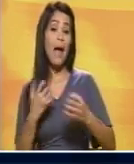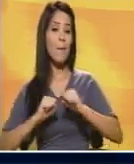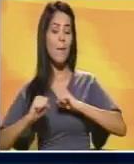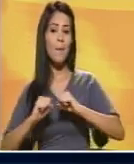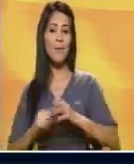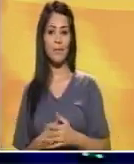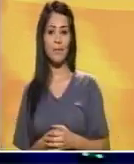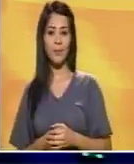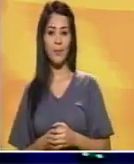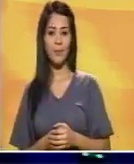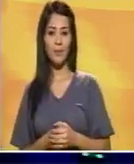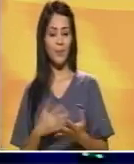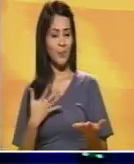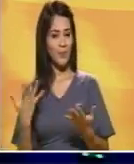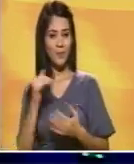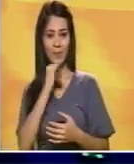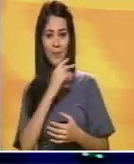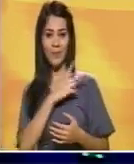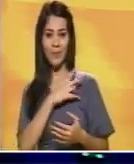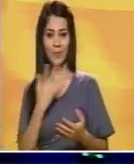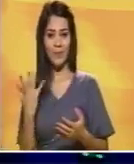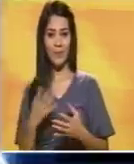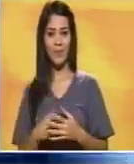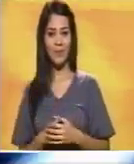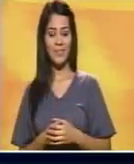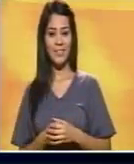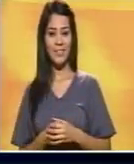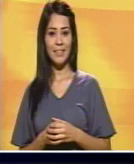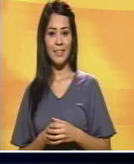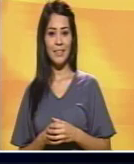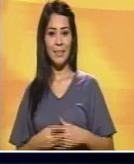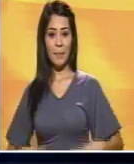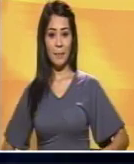Yohes Adrián, hasta una próxima entrega de nuestra sección.